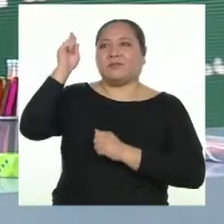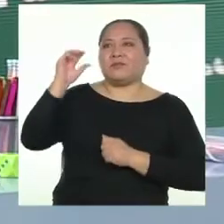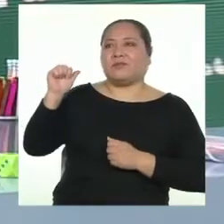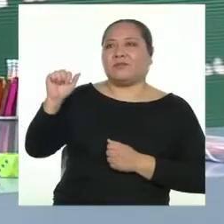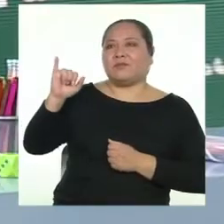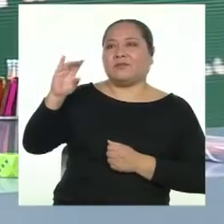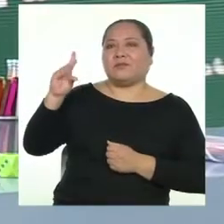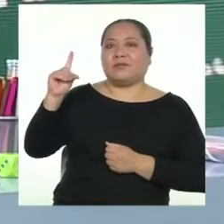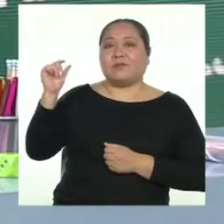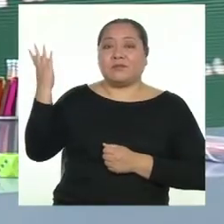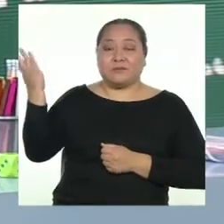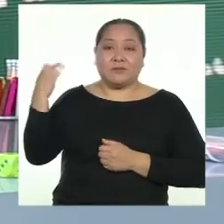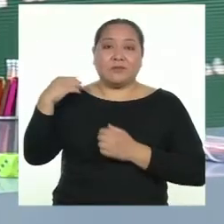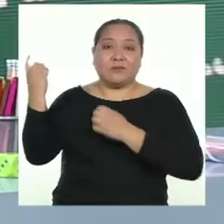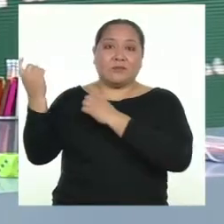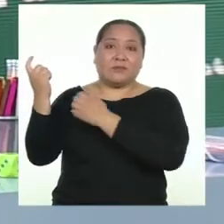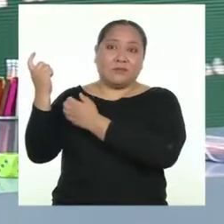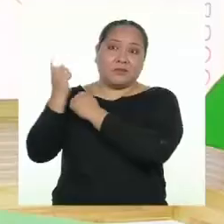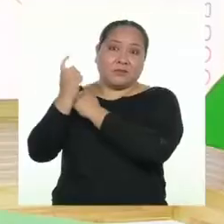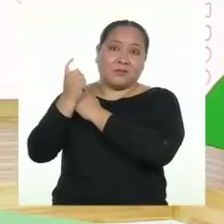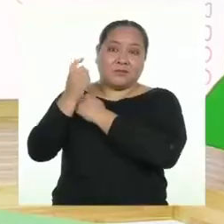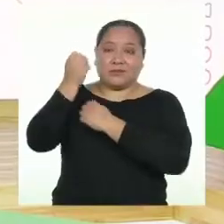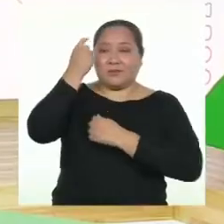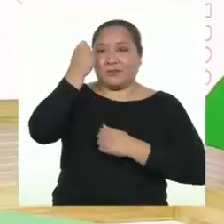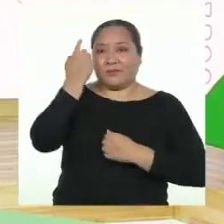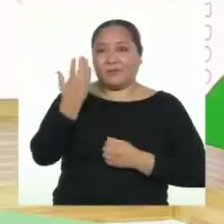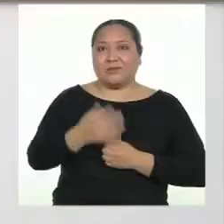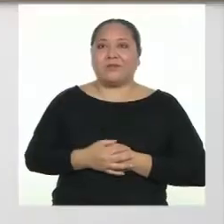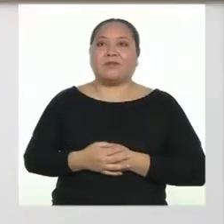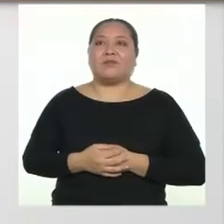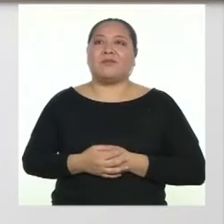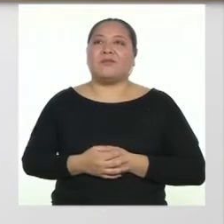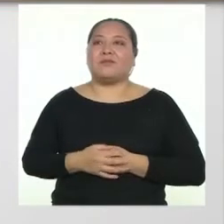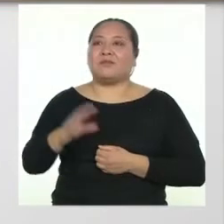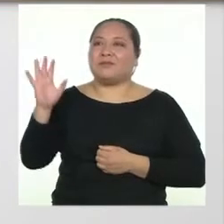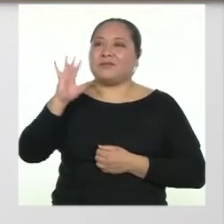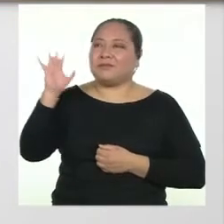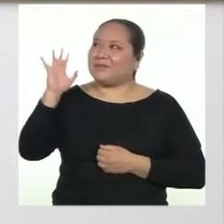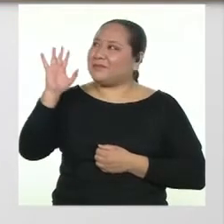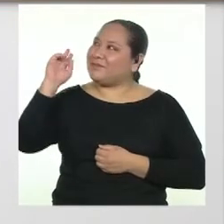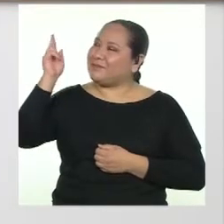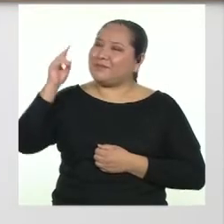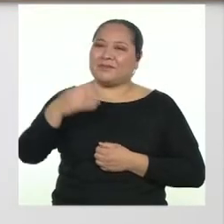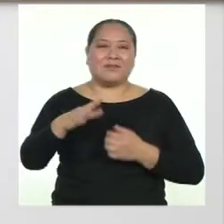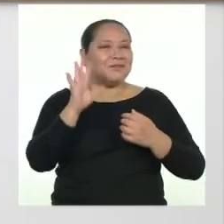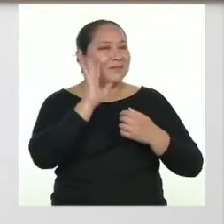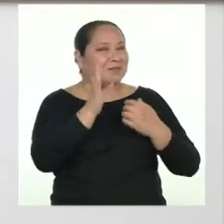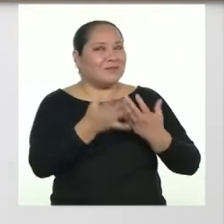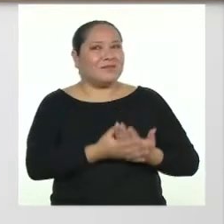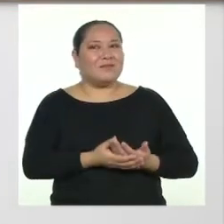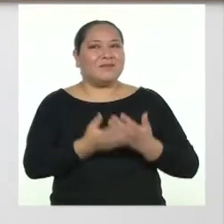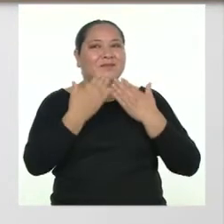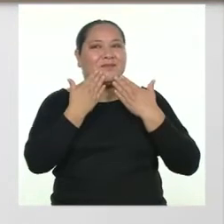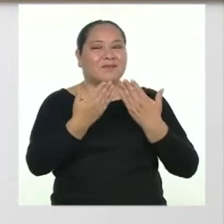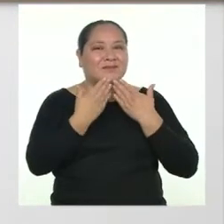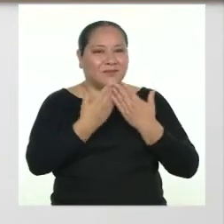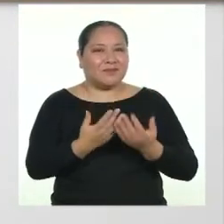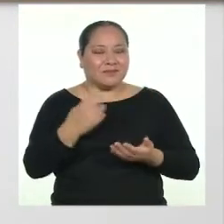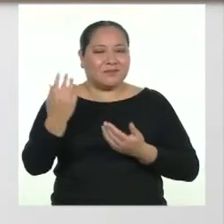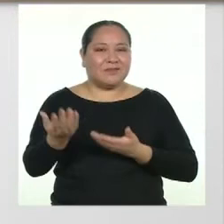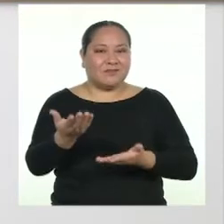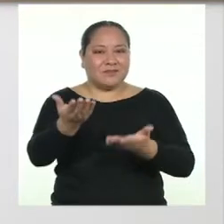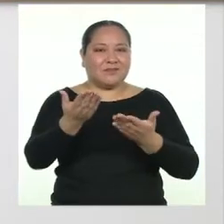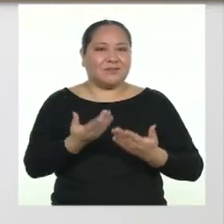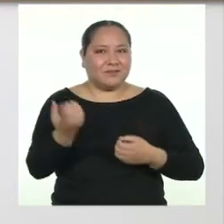Aira, que nos ayudará a comprender. ¡Hola, profesora! Hola, Jonathan. Gracias por invitarme a participar.